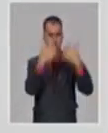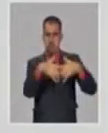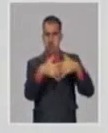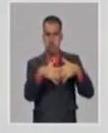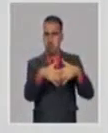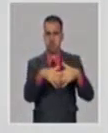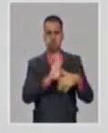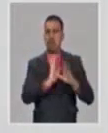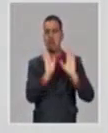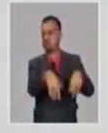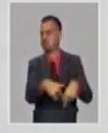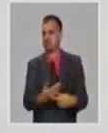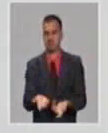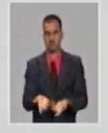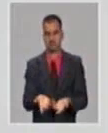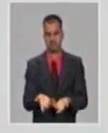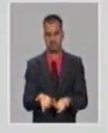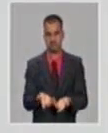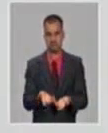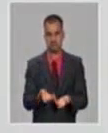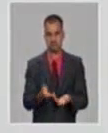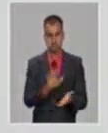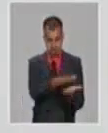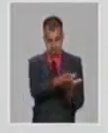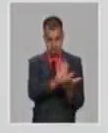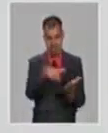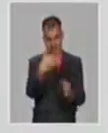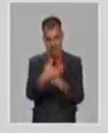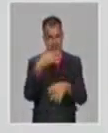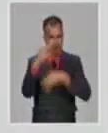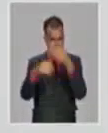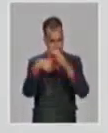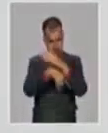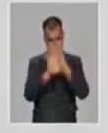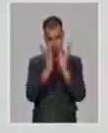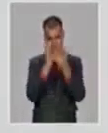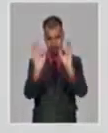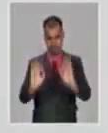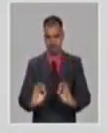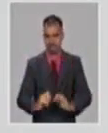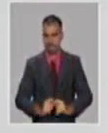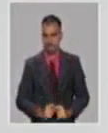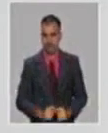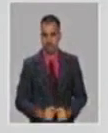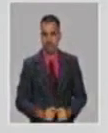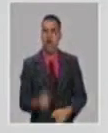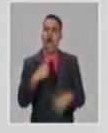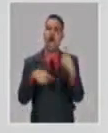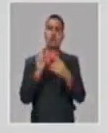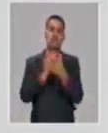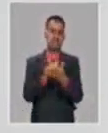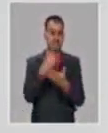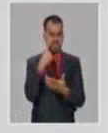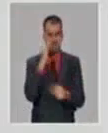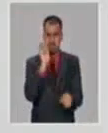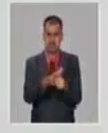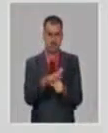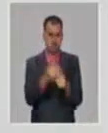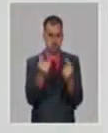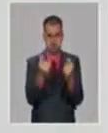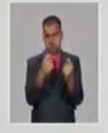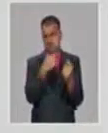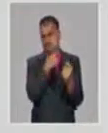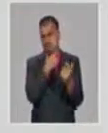después vamos a dar alguna información en relación a eso, se convirtieron ya en intermediarios, prestación de servicios que encarecía un grupo importante los costos. Excesivos